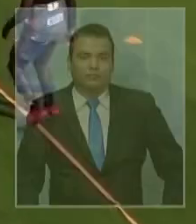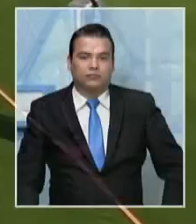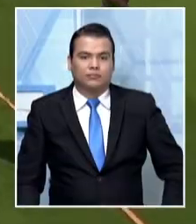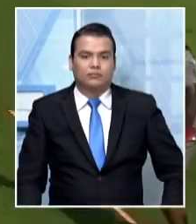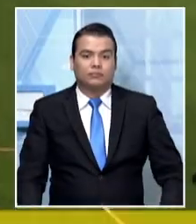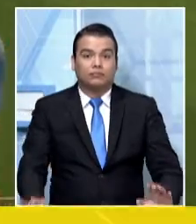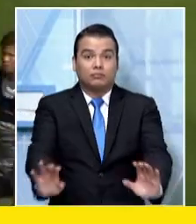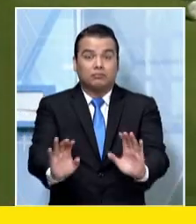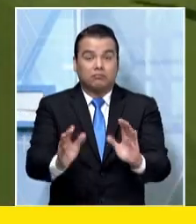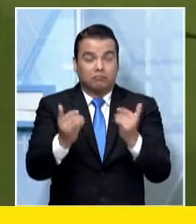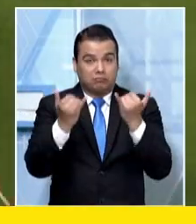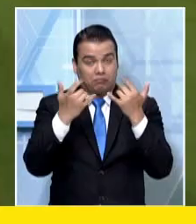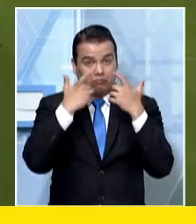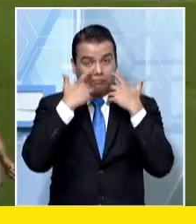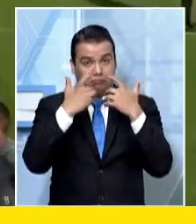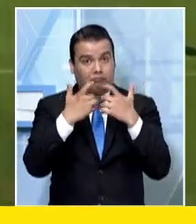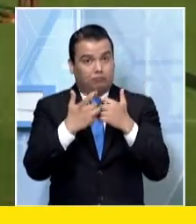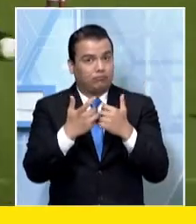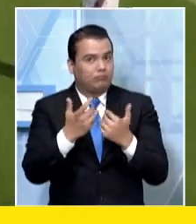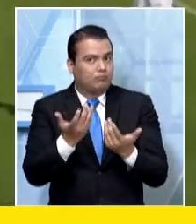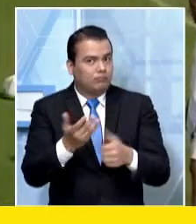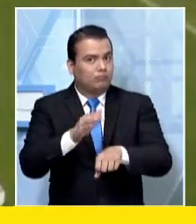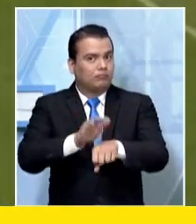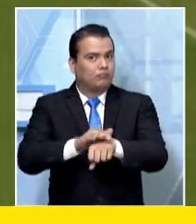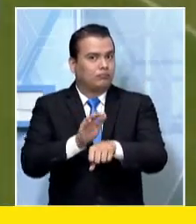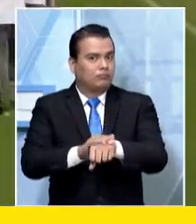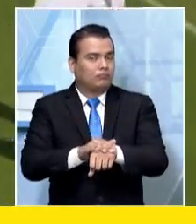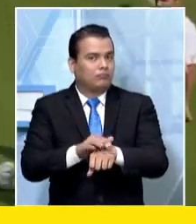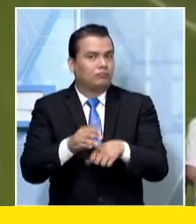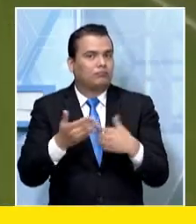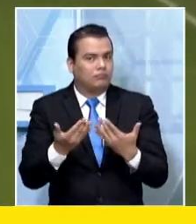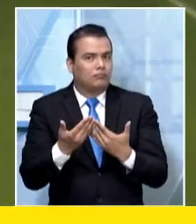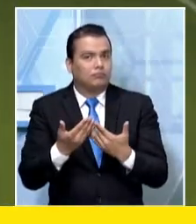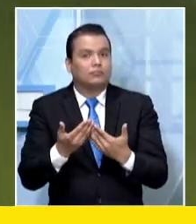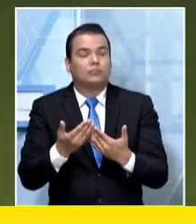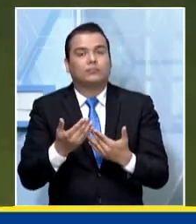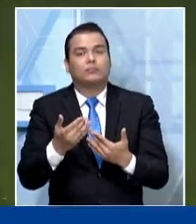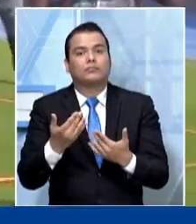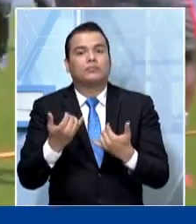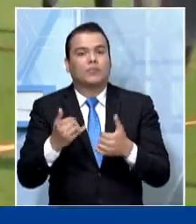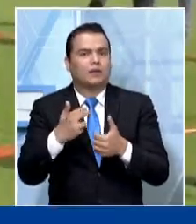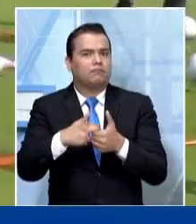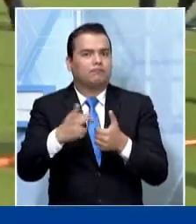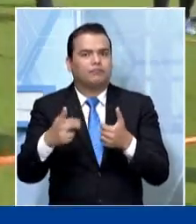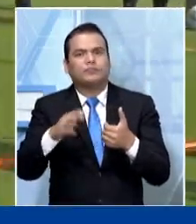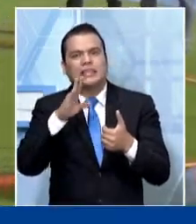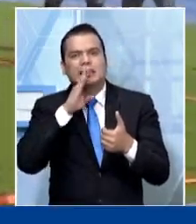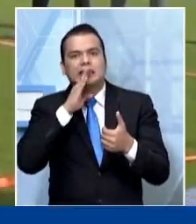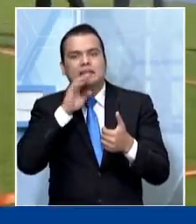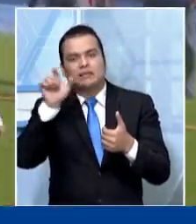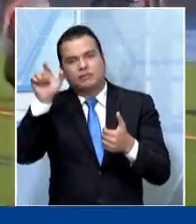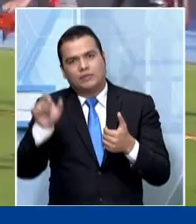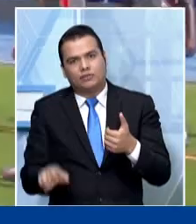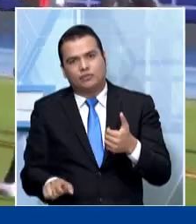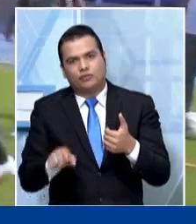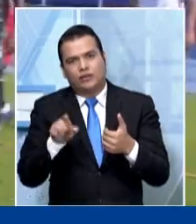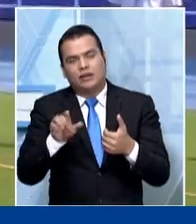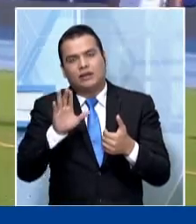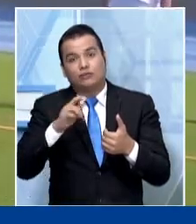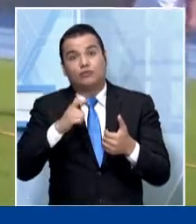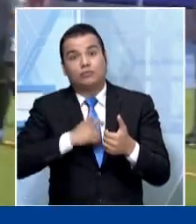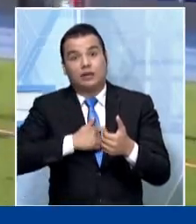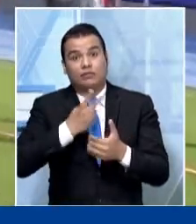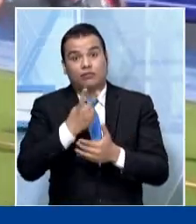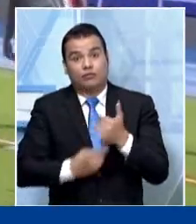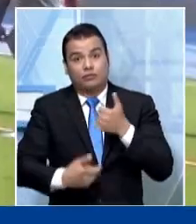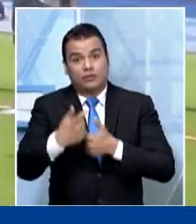La noticia que sorprendió el fin de semana a todos los hinchas del cuadro América de Cali es la segura partida de su lateral izquierdo, campeón dos veces